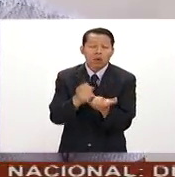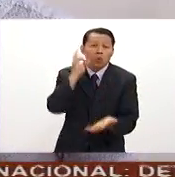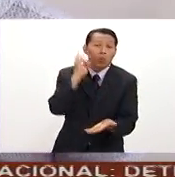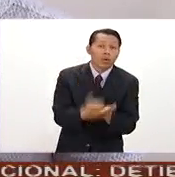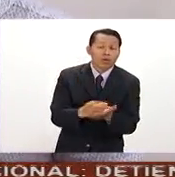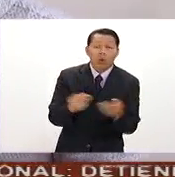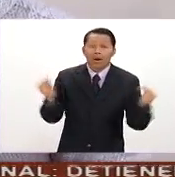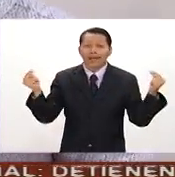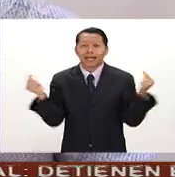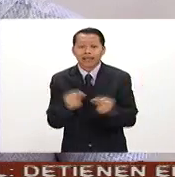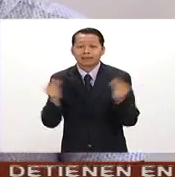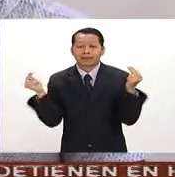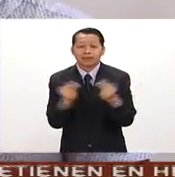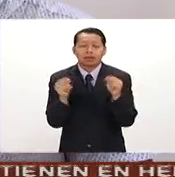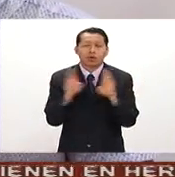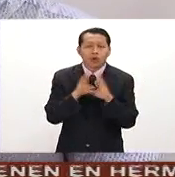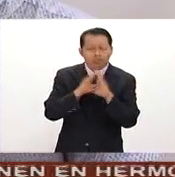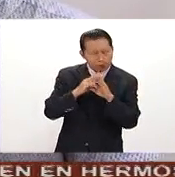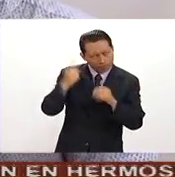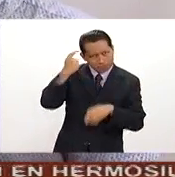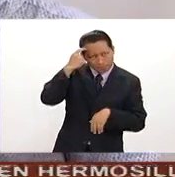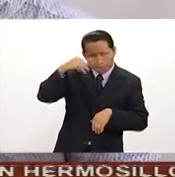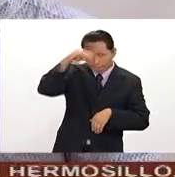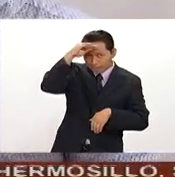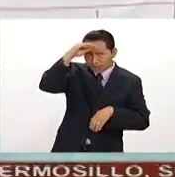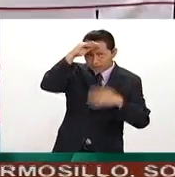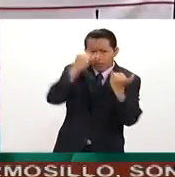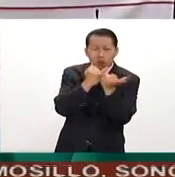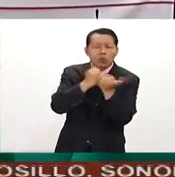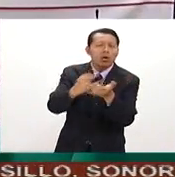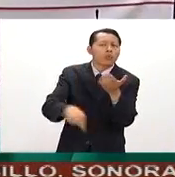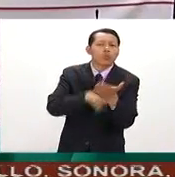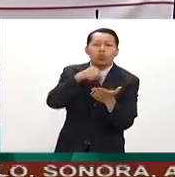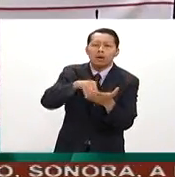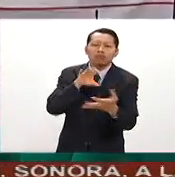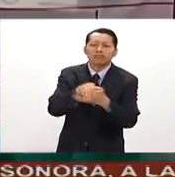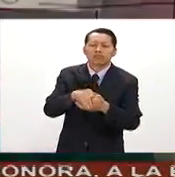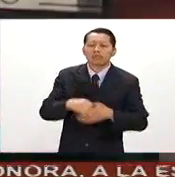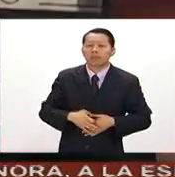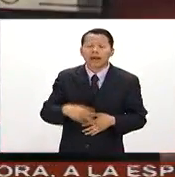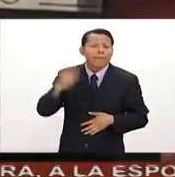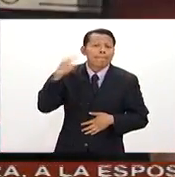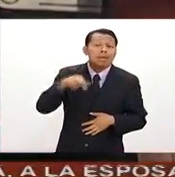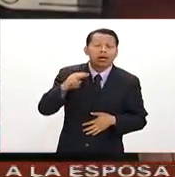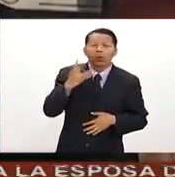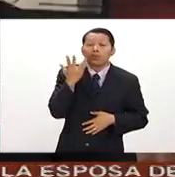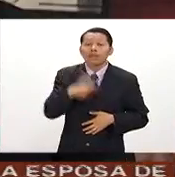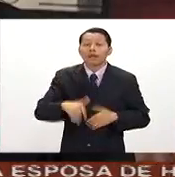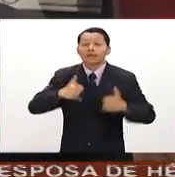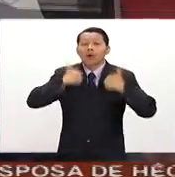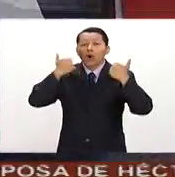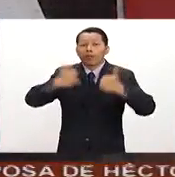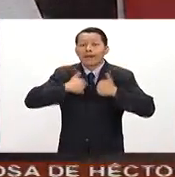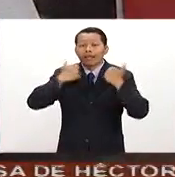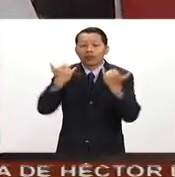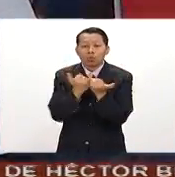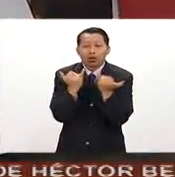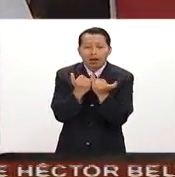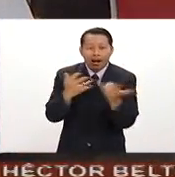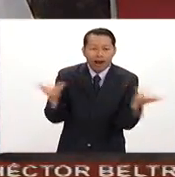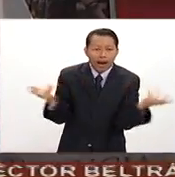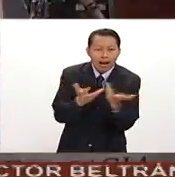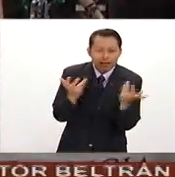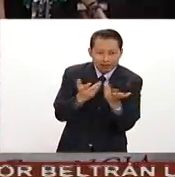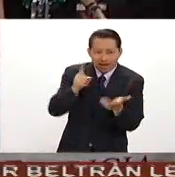esa cuestión como de recapacitar dónde estamos posicionados. Durante el viaje, los 10 participantes crearon una colección